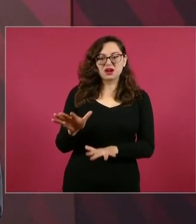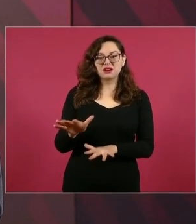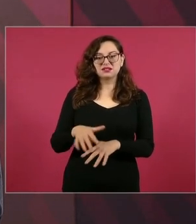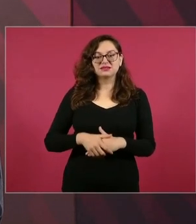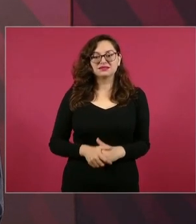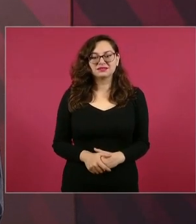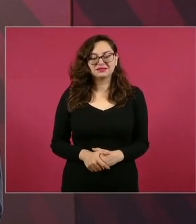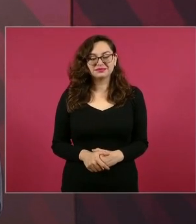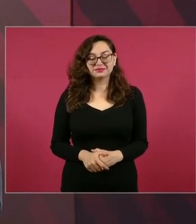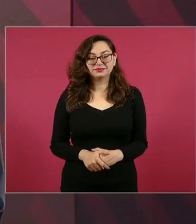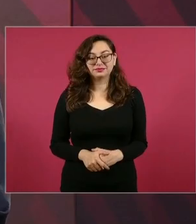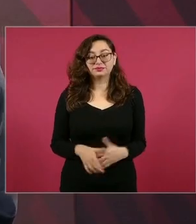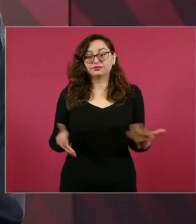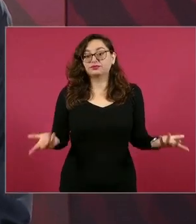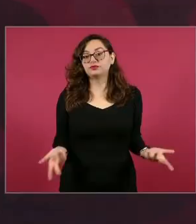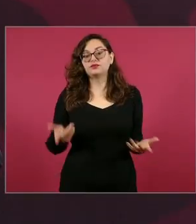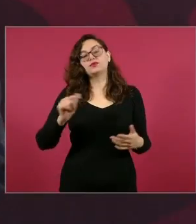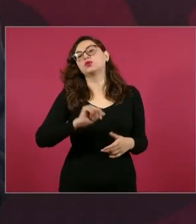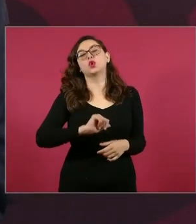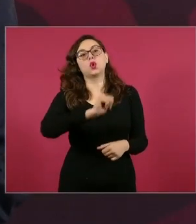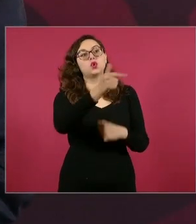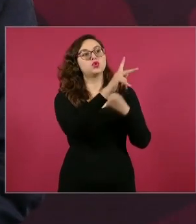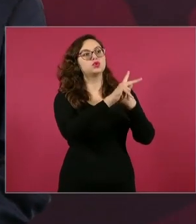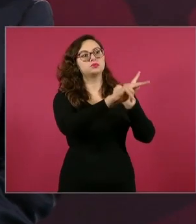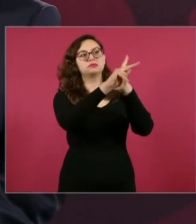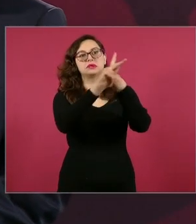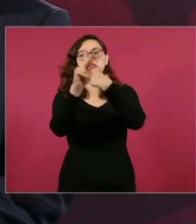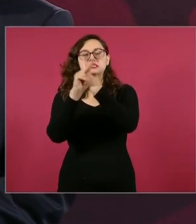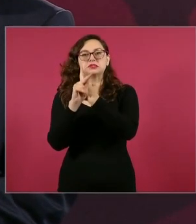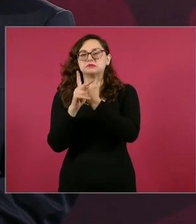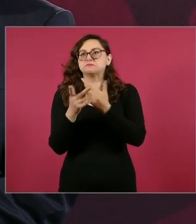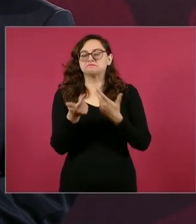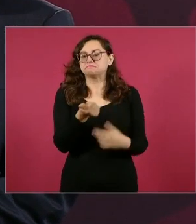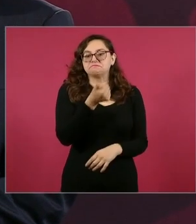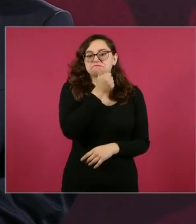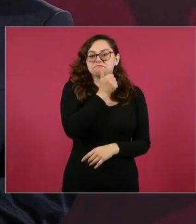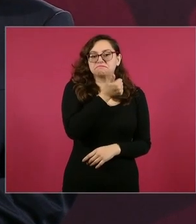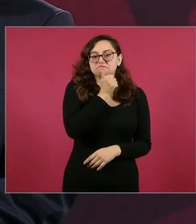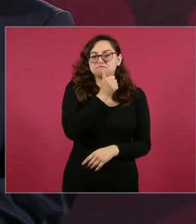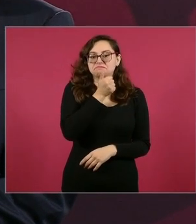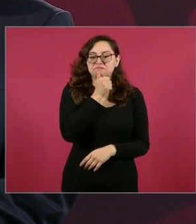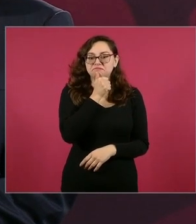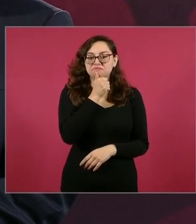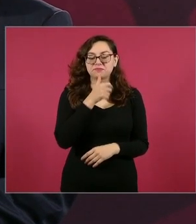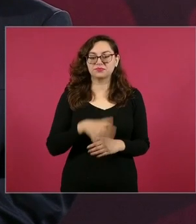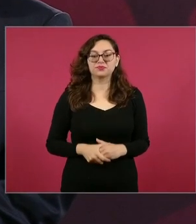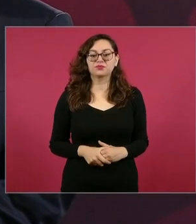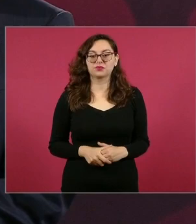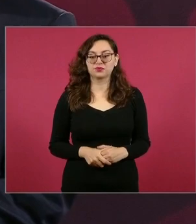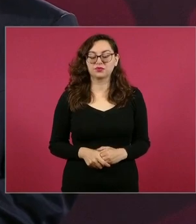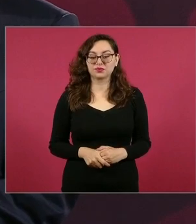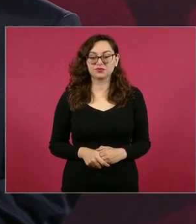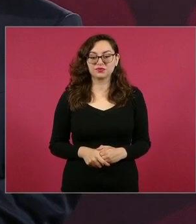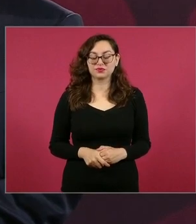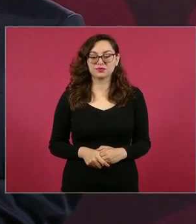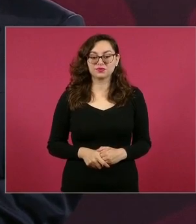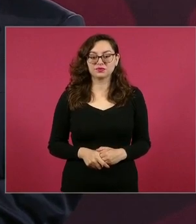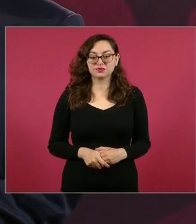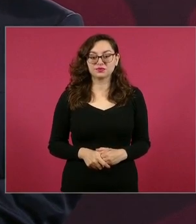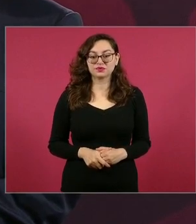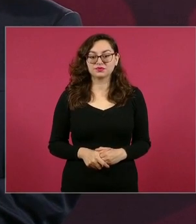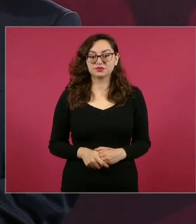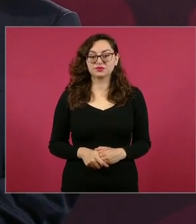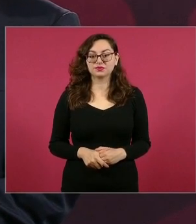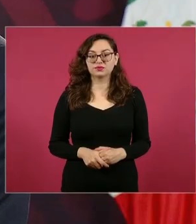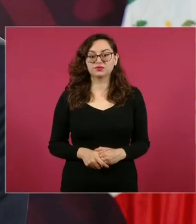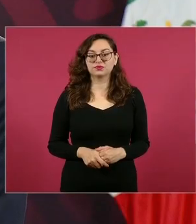sucede en otras partes del mundo ya aquí hemos visto como